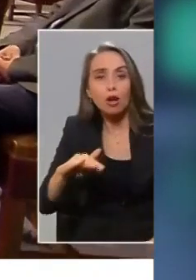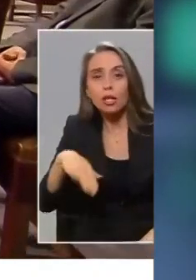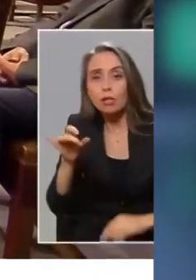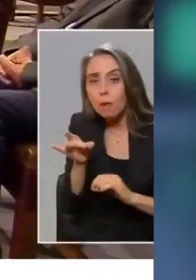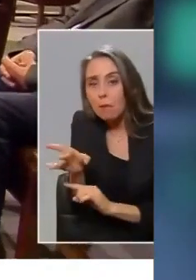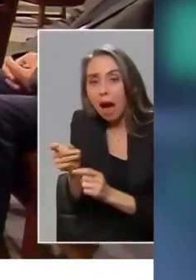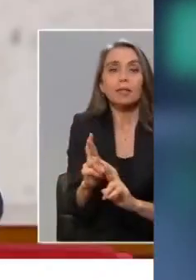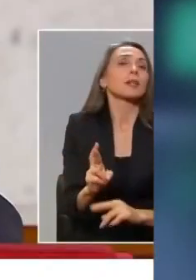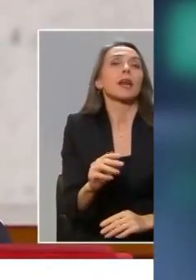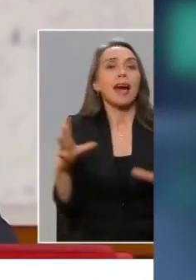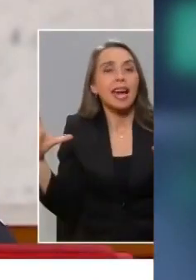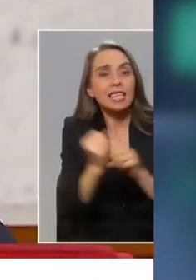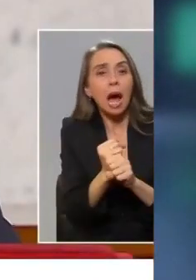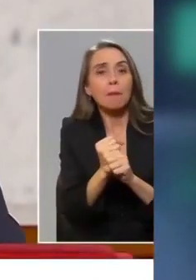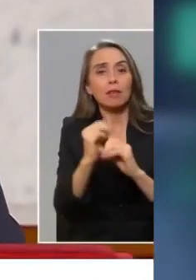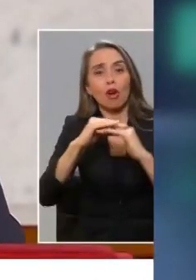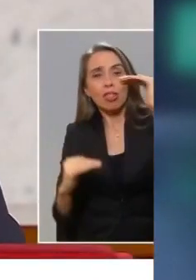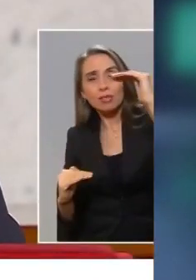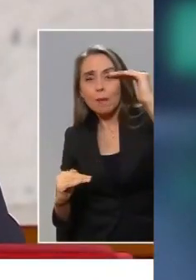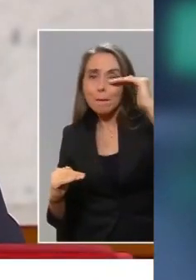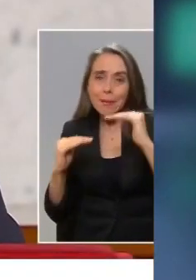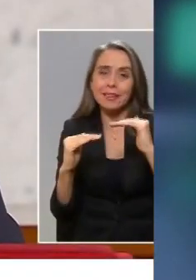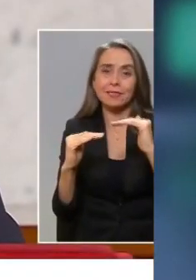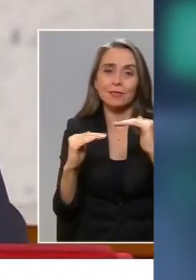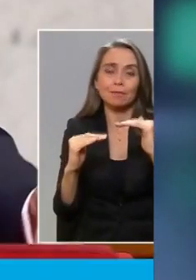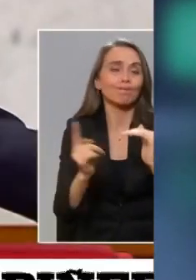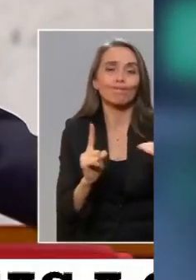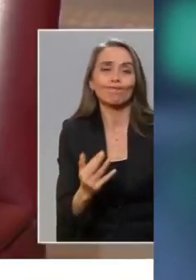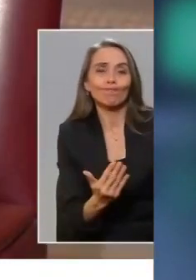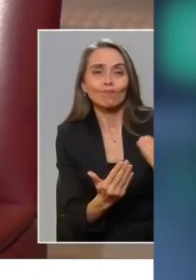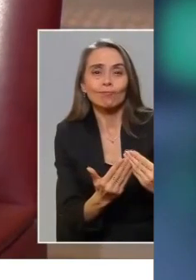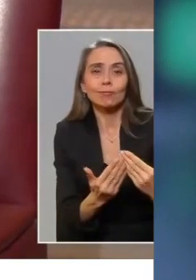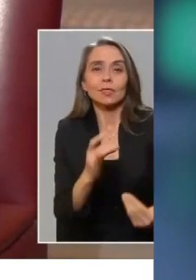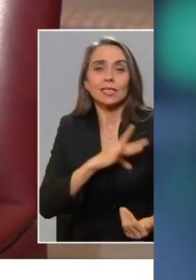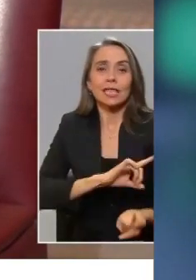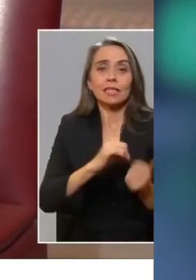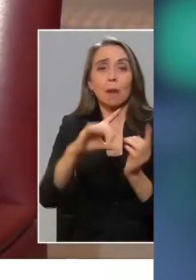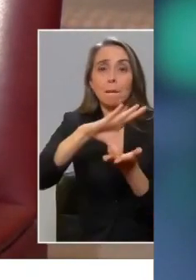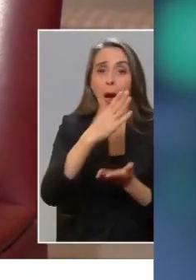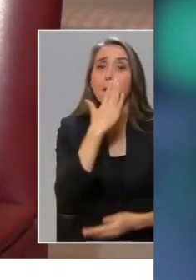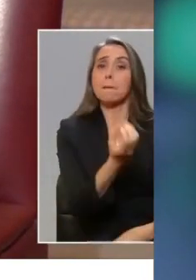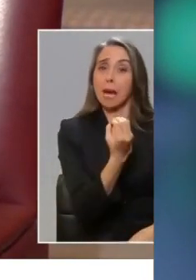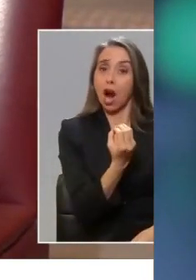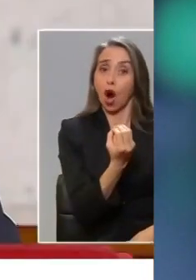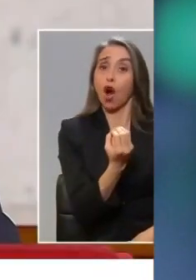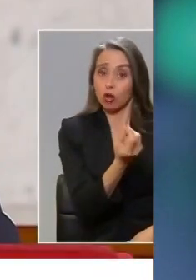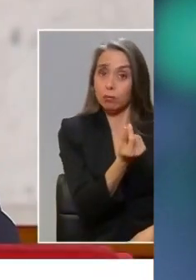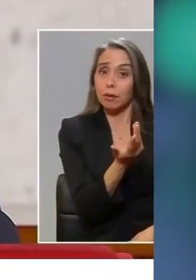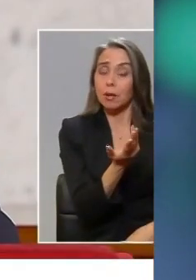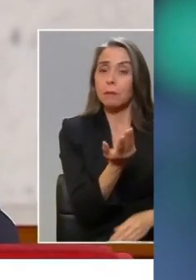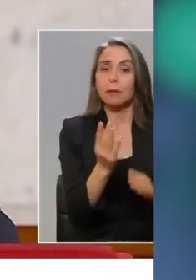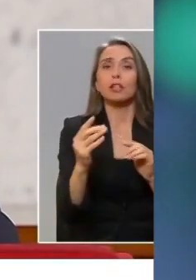y anunció la creación de una unidad especializada en derechos humanos dentro de la fiscalía que estará a cargo de